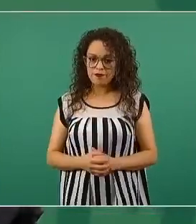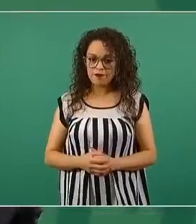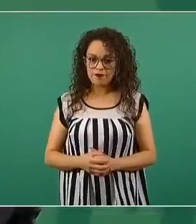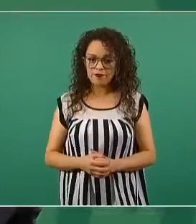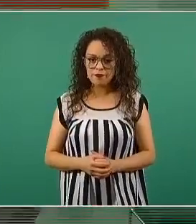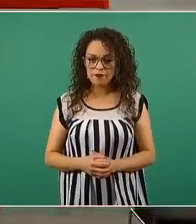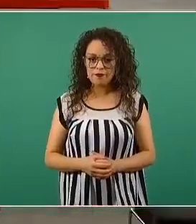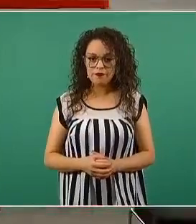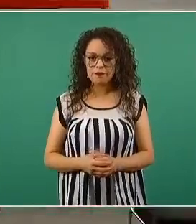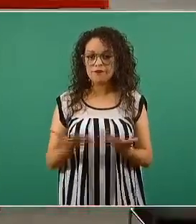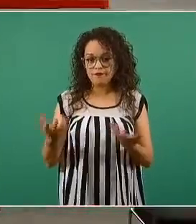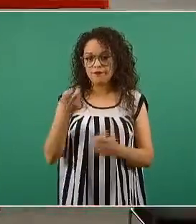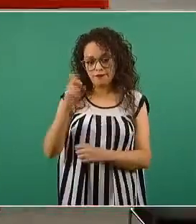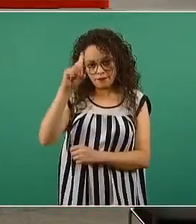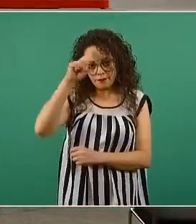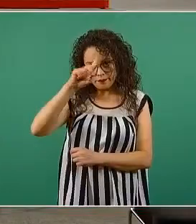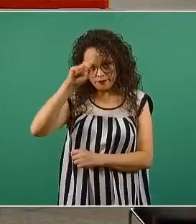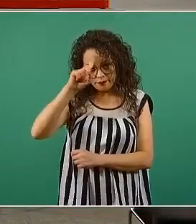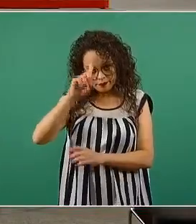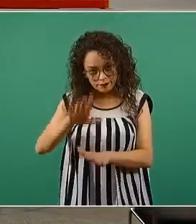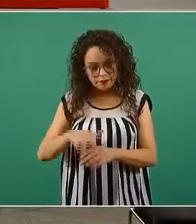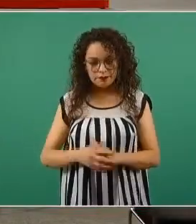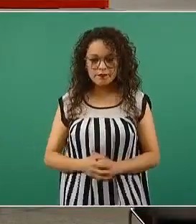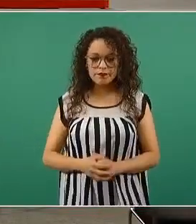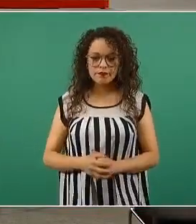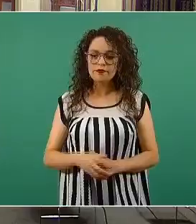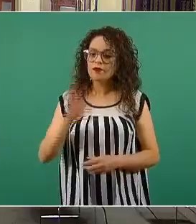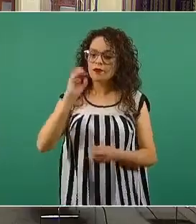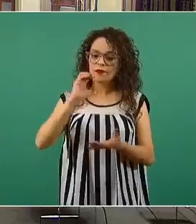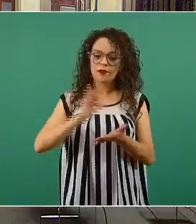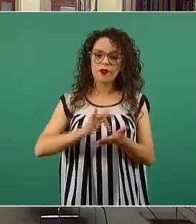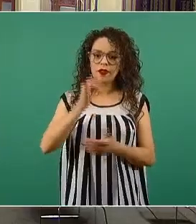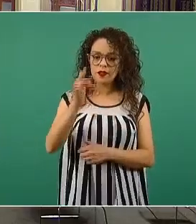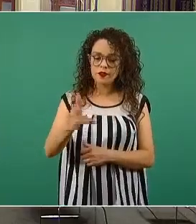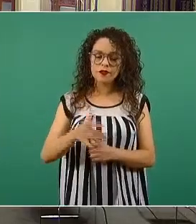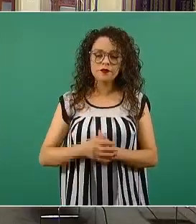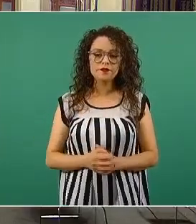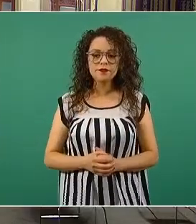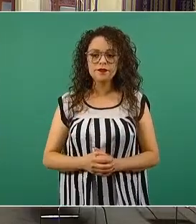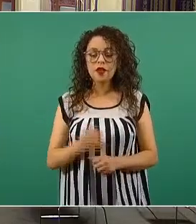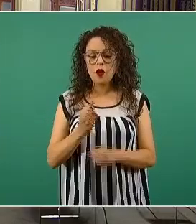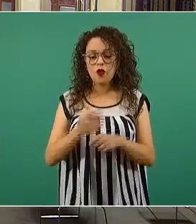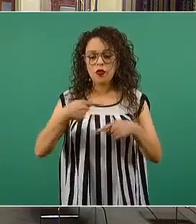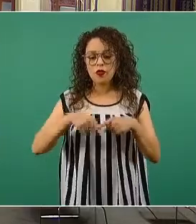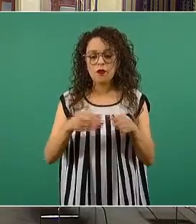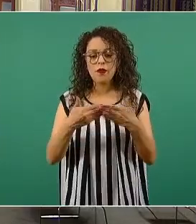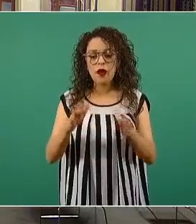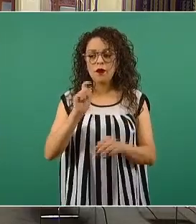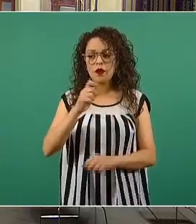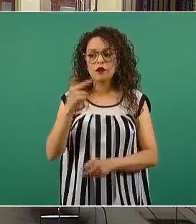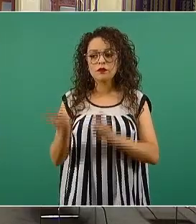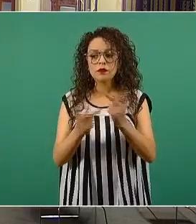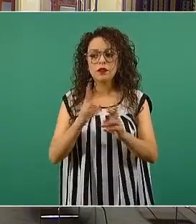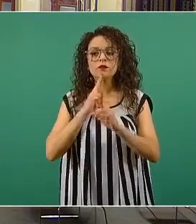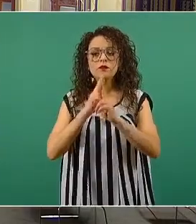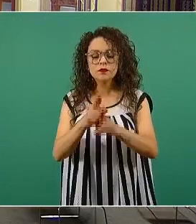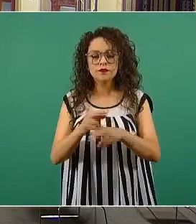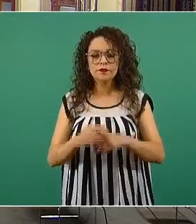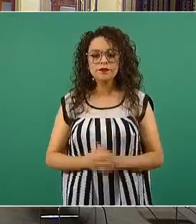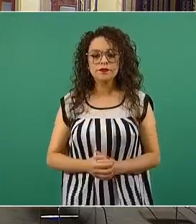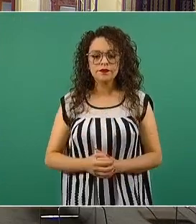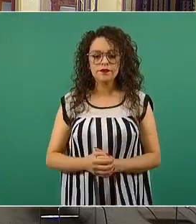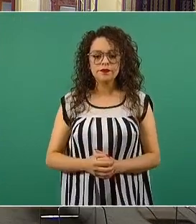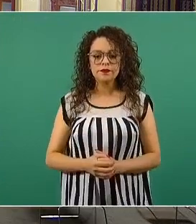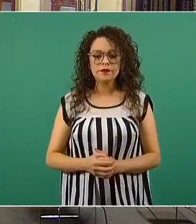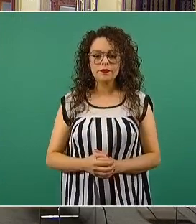no absoluta. Gracias, doctor. Pues, si les parece, abrimos a preguntas también. Nos gustaría escuchar a